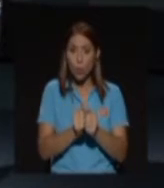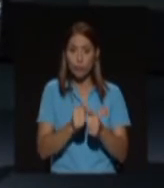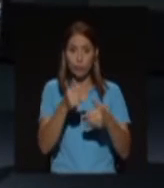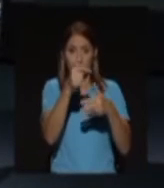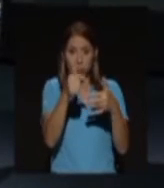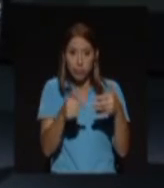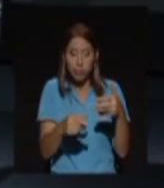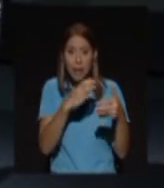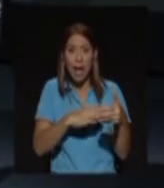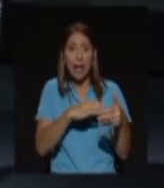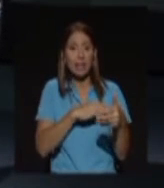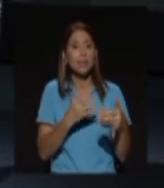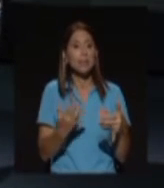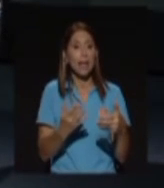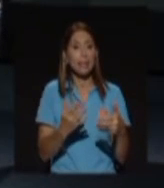características